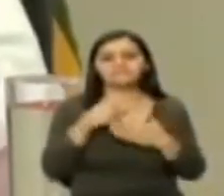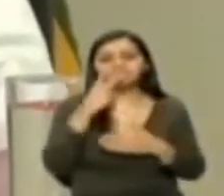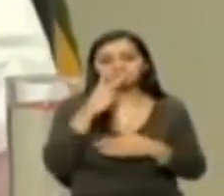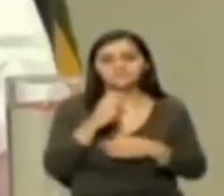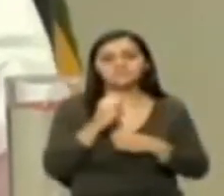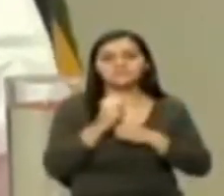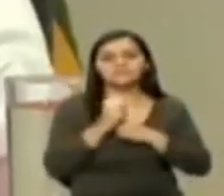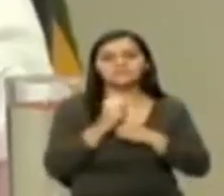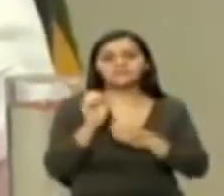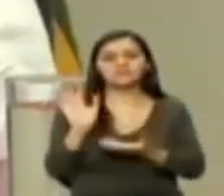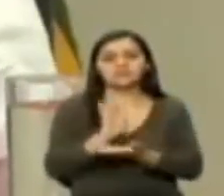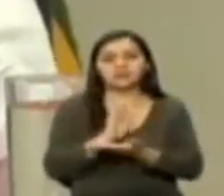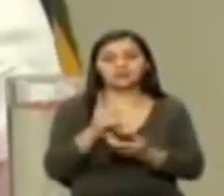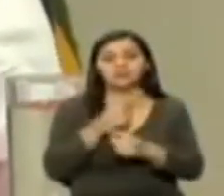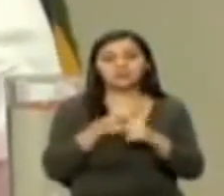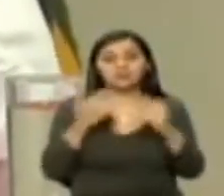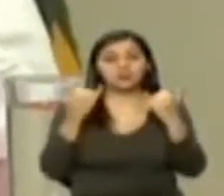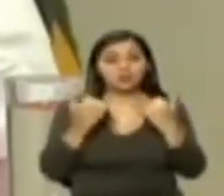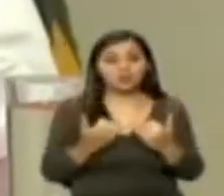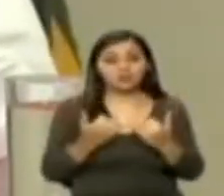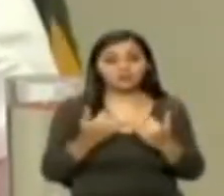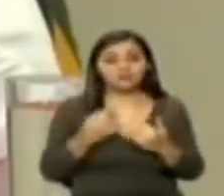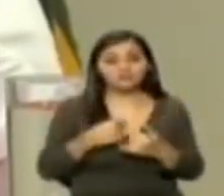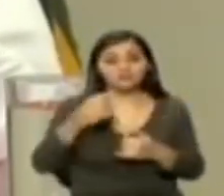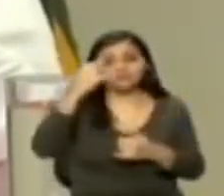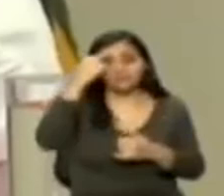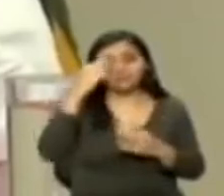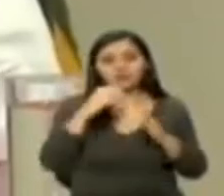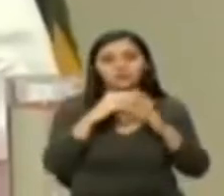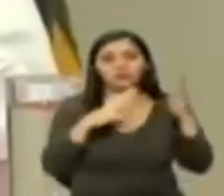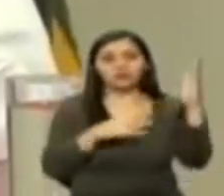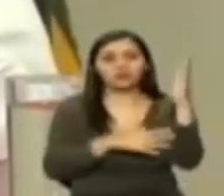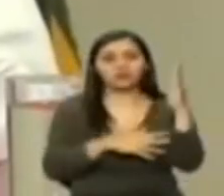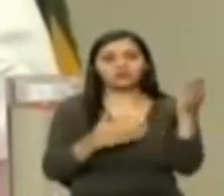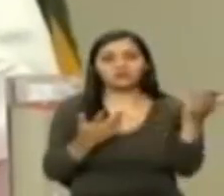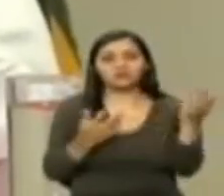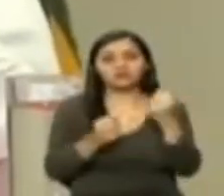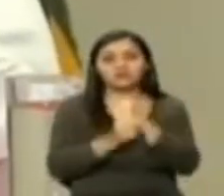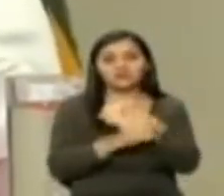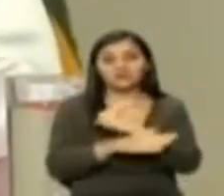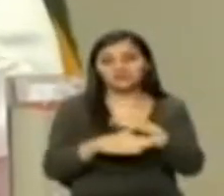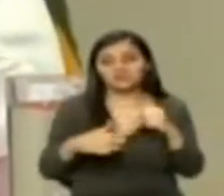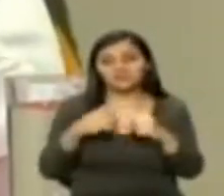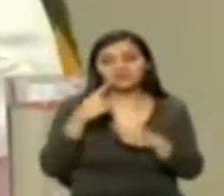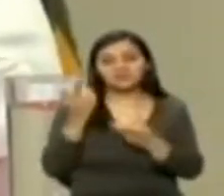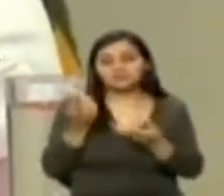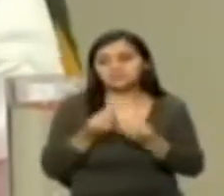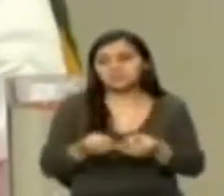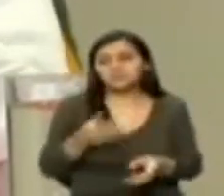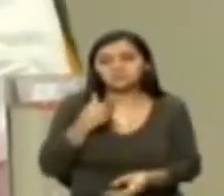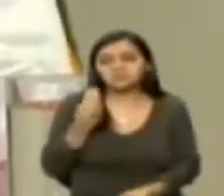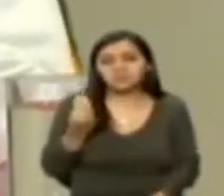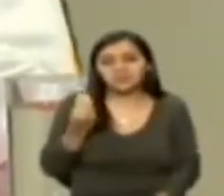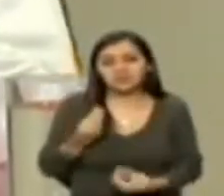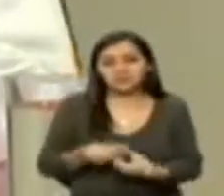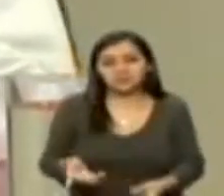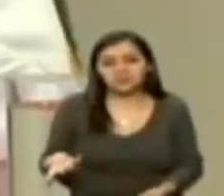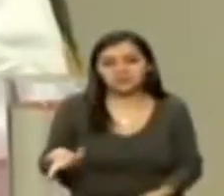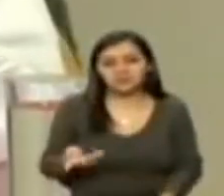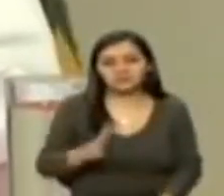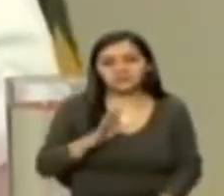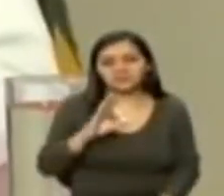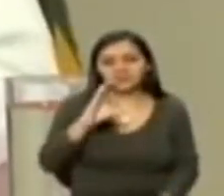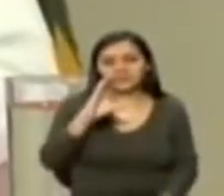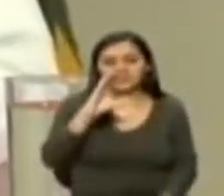Zamora? Etcétera. En estos momentos, meter un proyecto como el Santiago sería inútil, o sea, sería desperdicio. Sobre